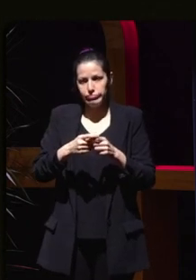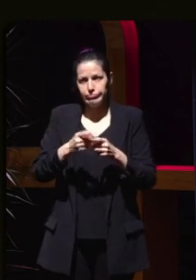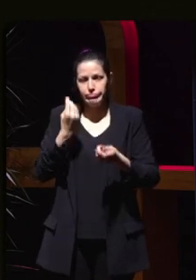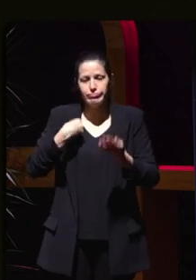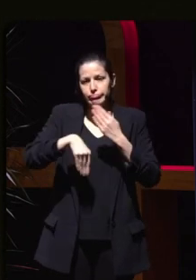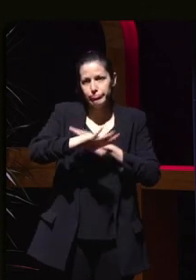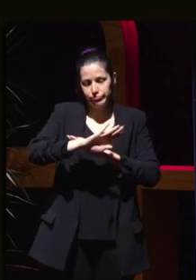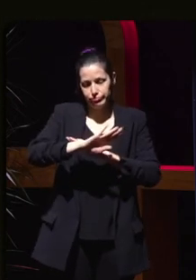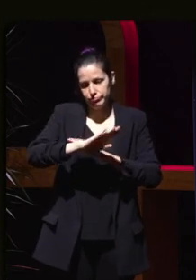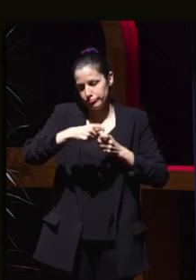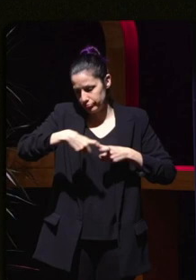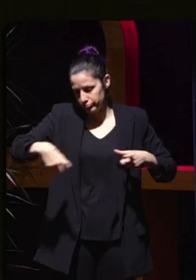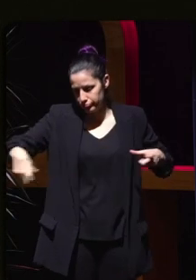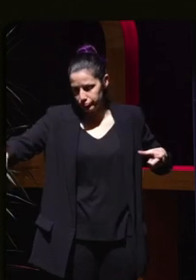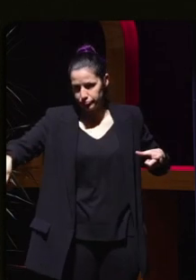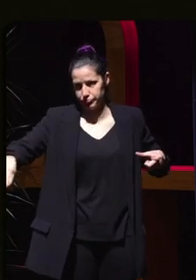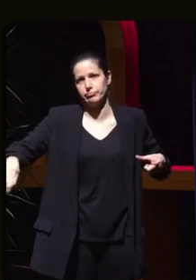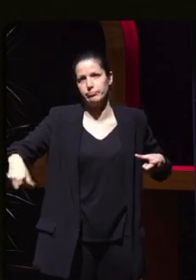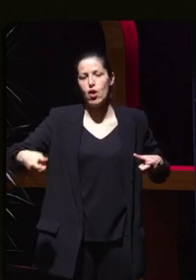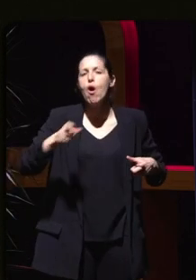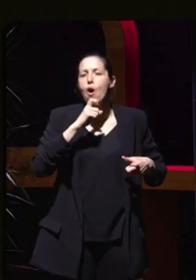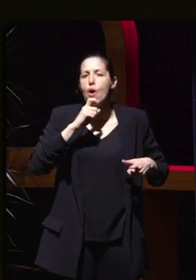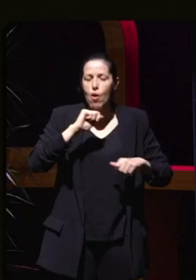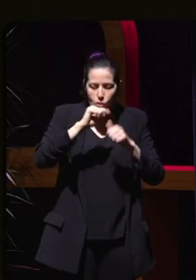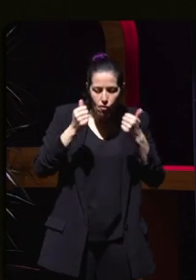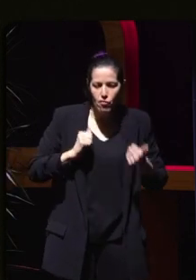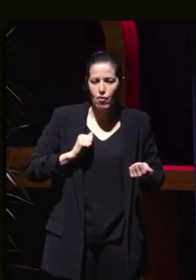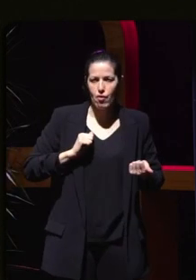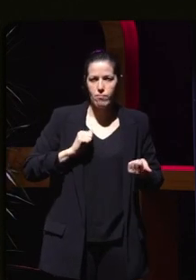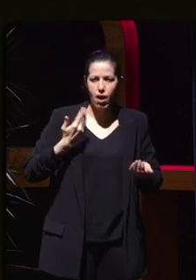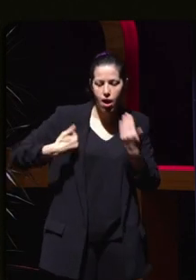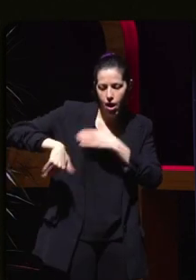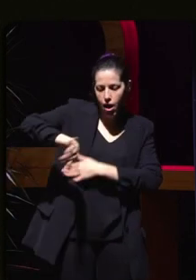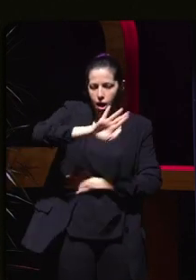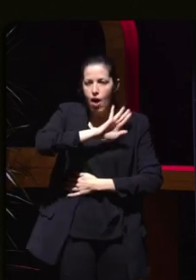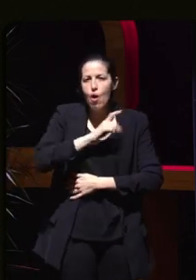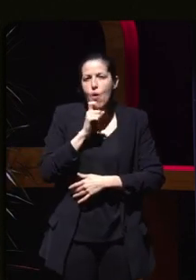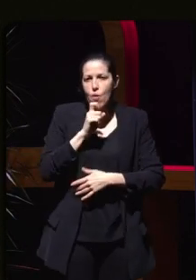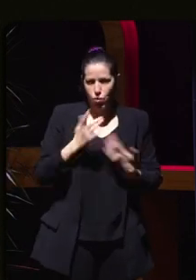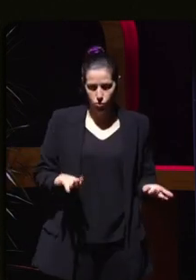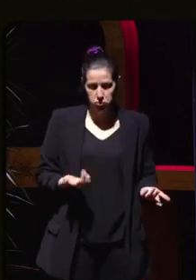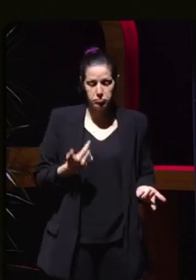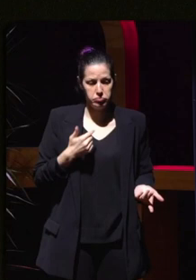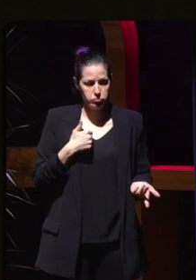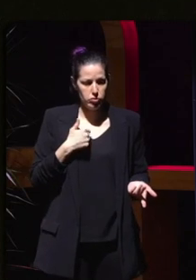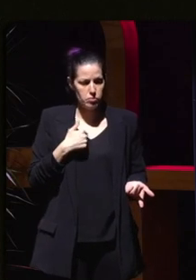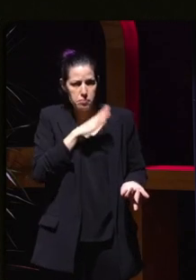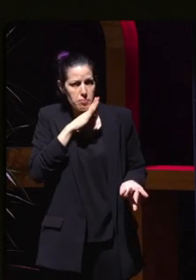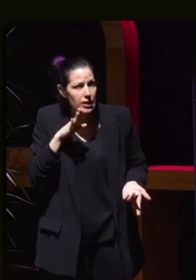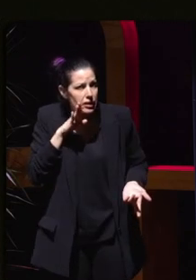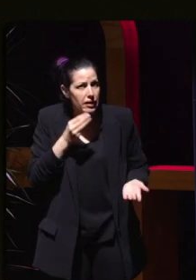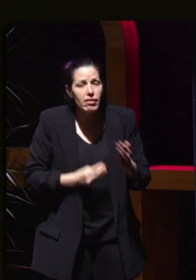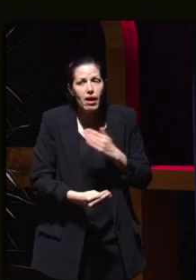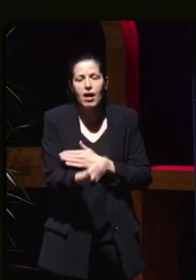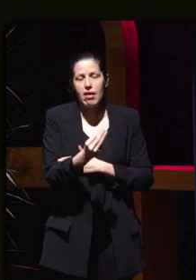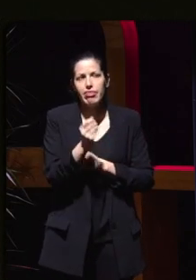educativo sobreviviese entonces seud dicen esto interésame porque tengo son un poco manca a maternidad de descubrirme que hay